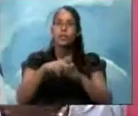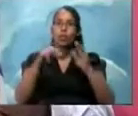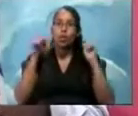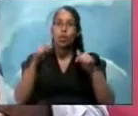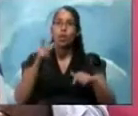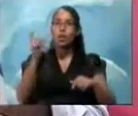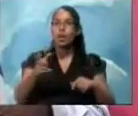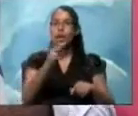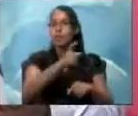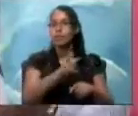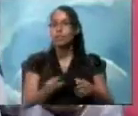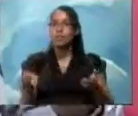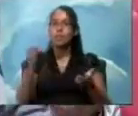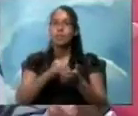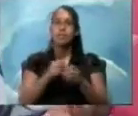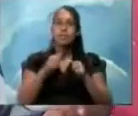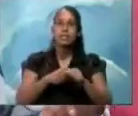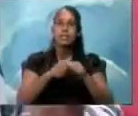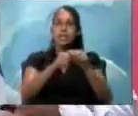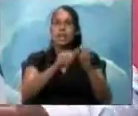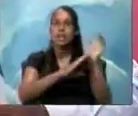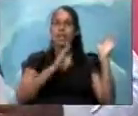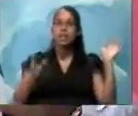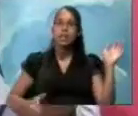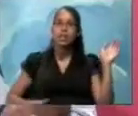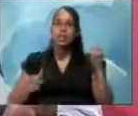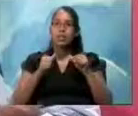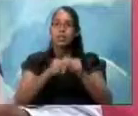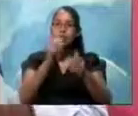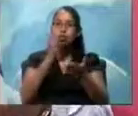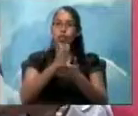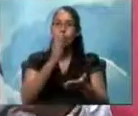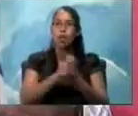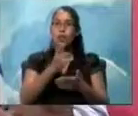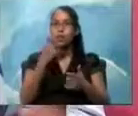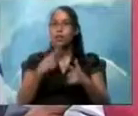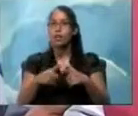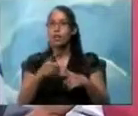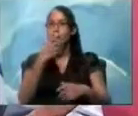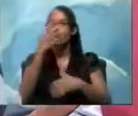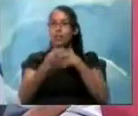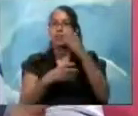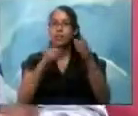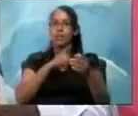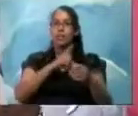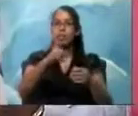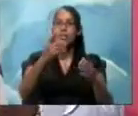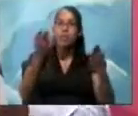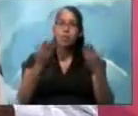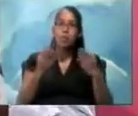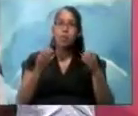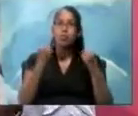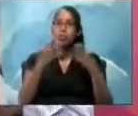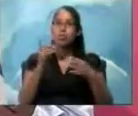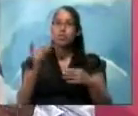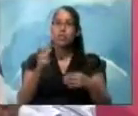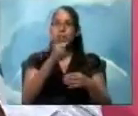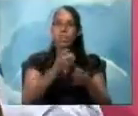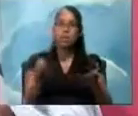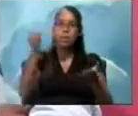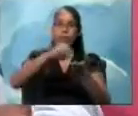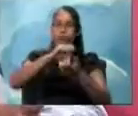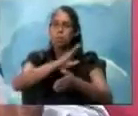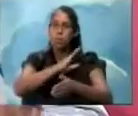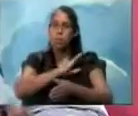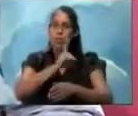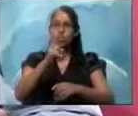en vez de seguir a Cristo, están siguiendo todavía a Barrabá, todavía gritan a Barrabá. Mucha gente, en vez de tomar estos tiempos